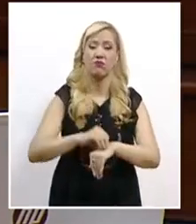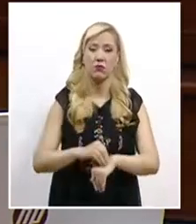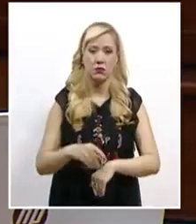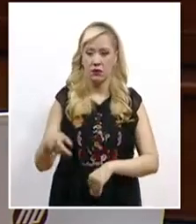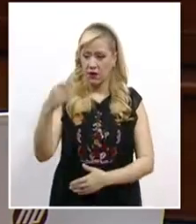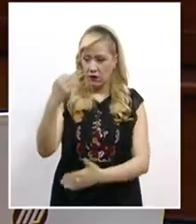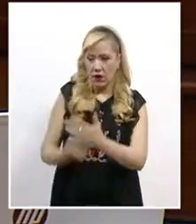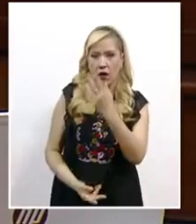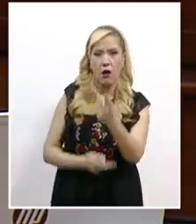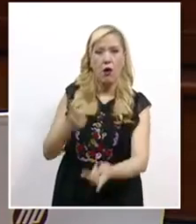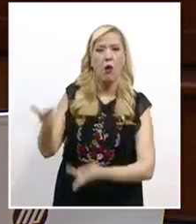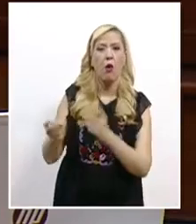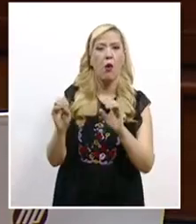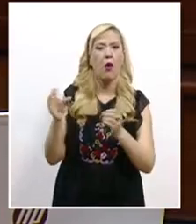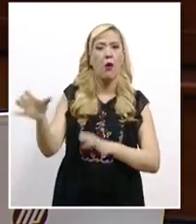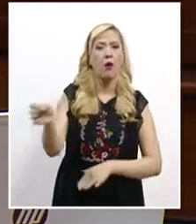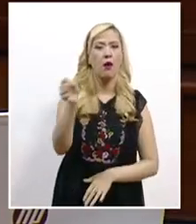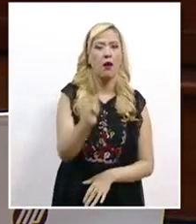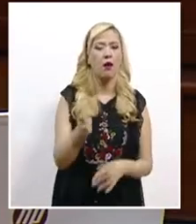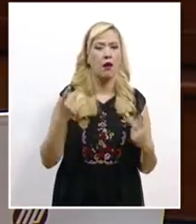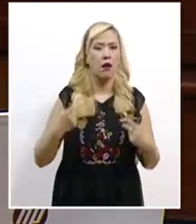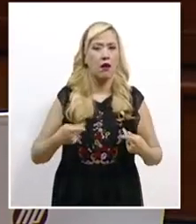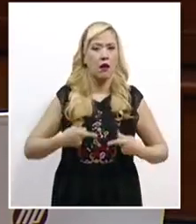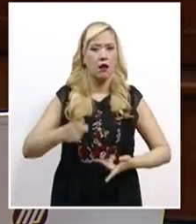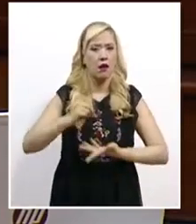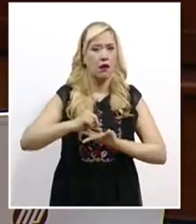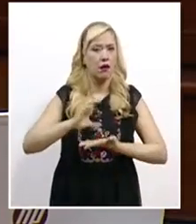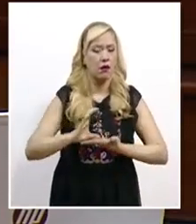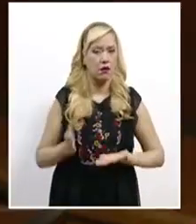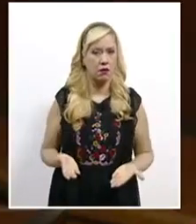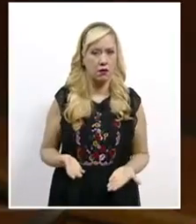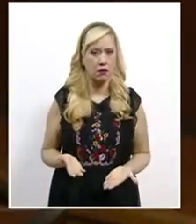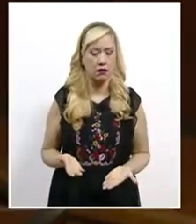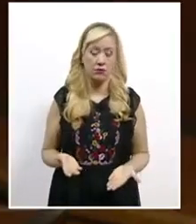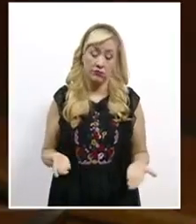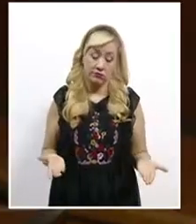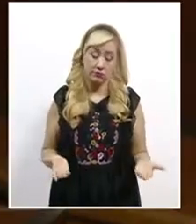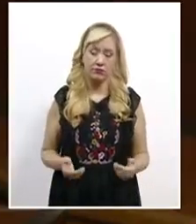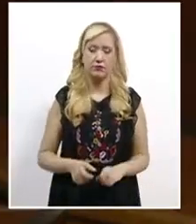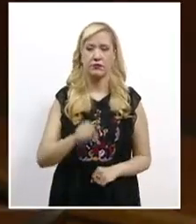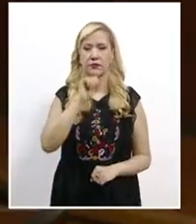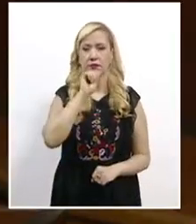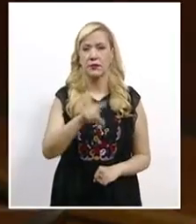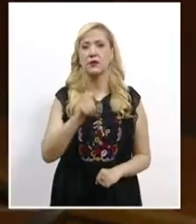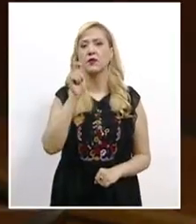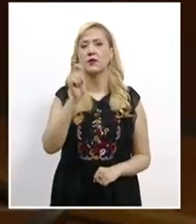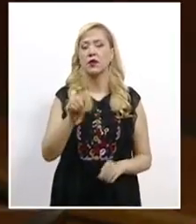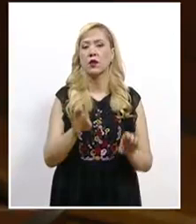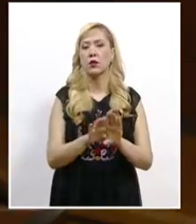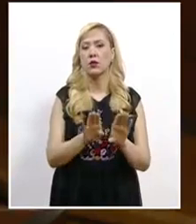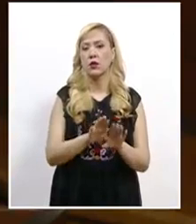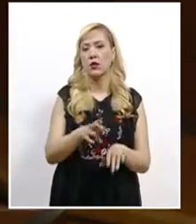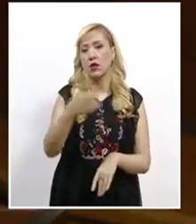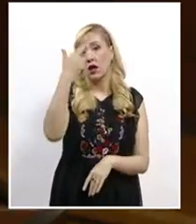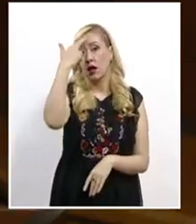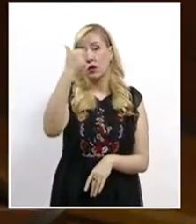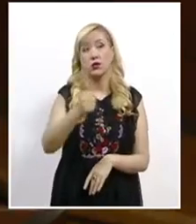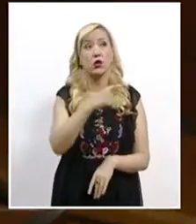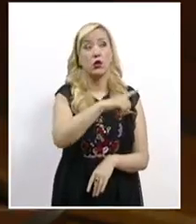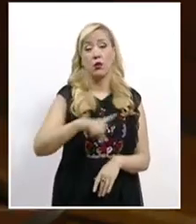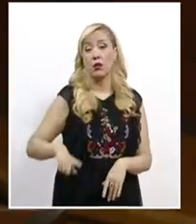con discapacidad. También invalidó que en esta norma se establecieran como causa de utilidad pública